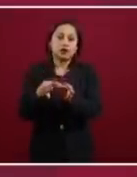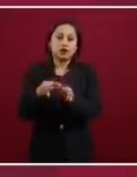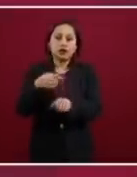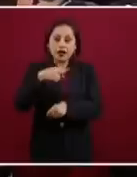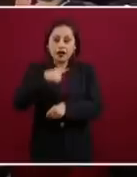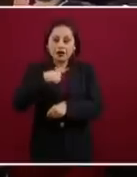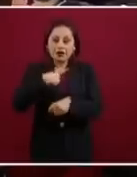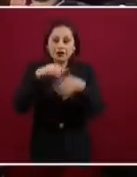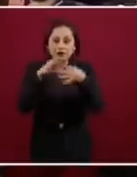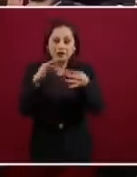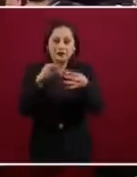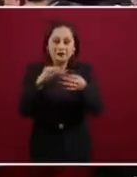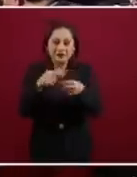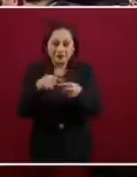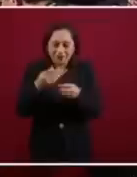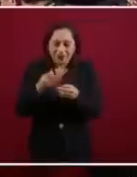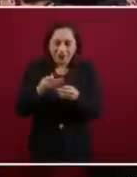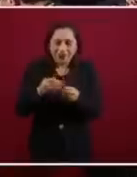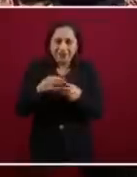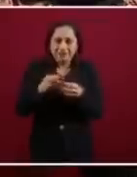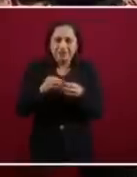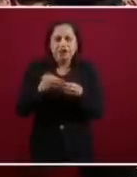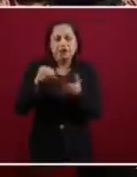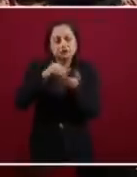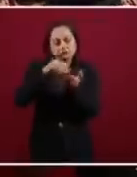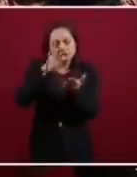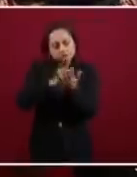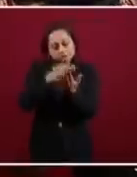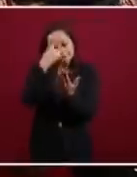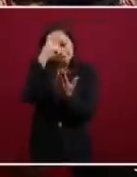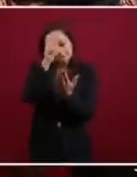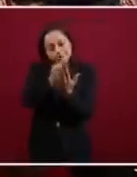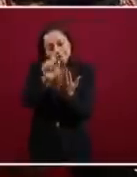dar a conocer cuál es